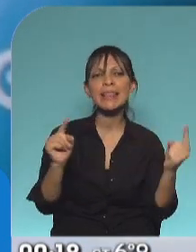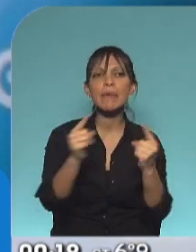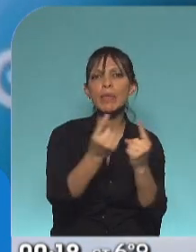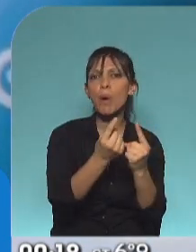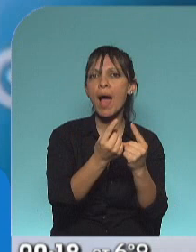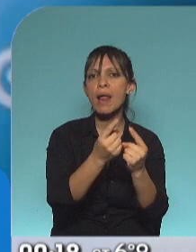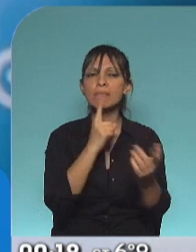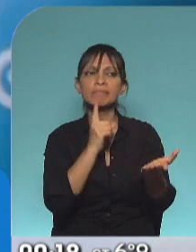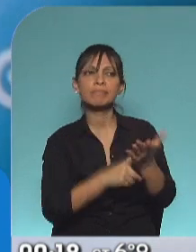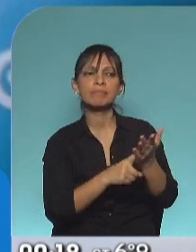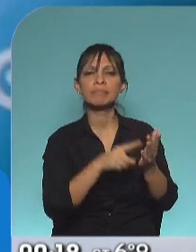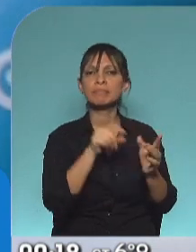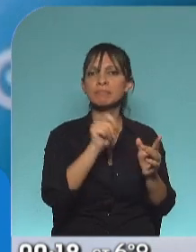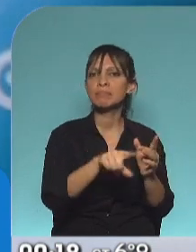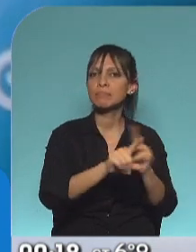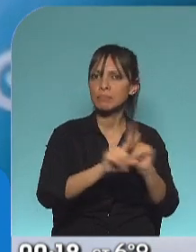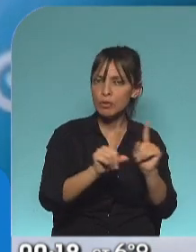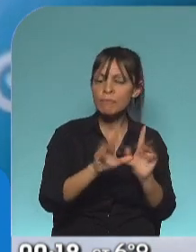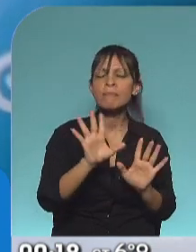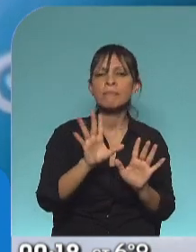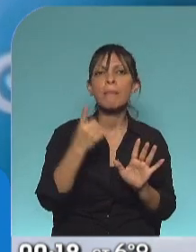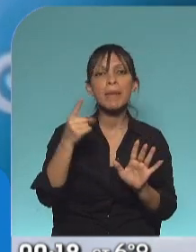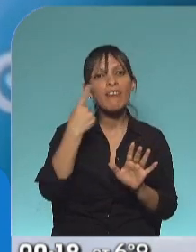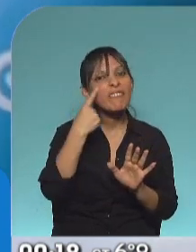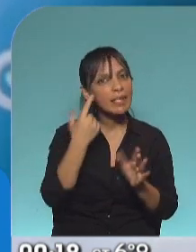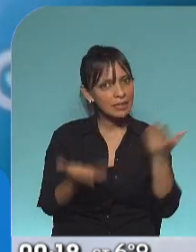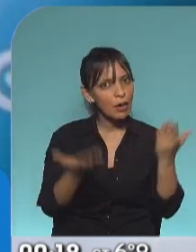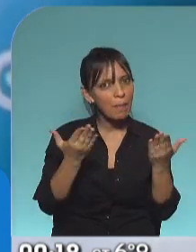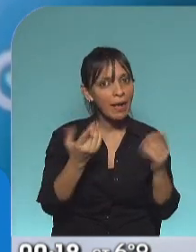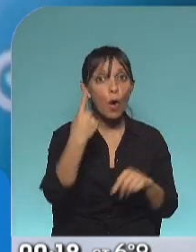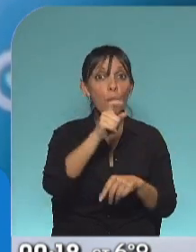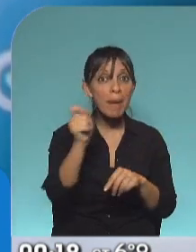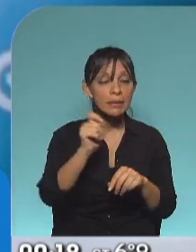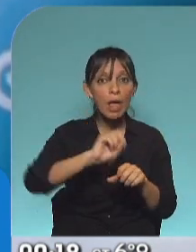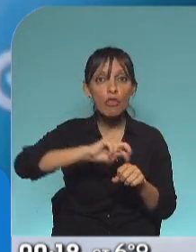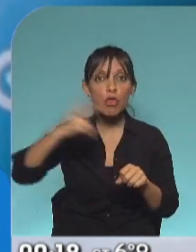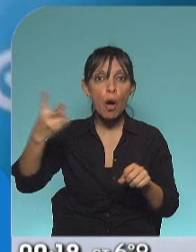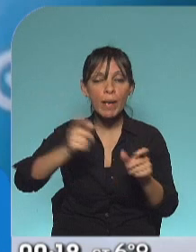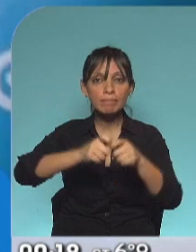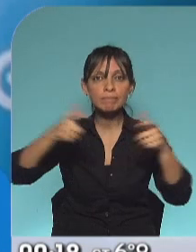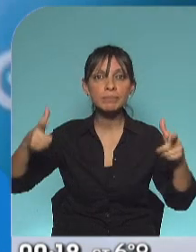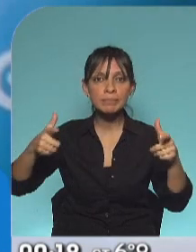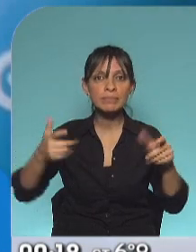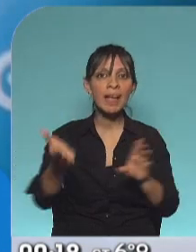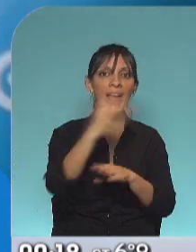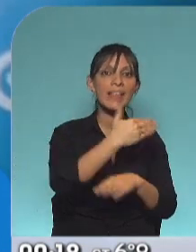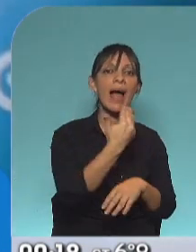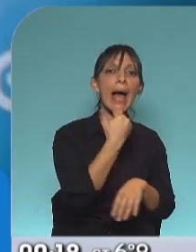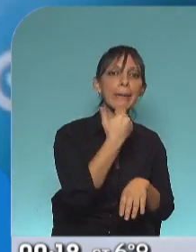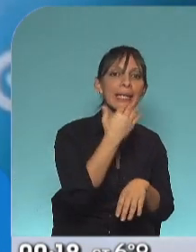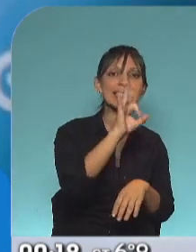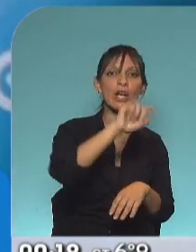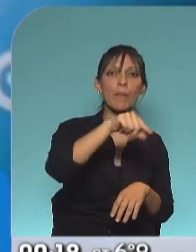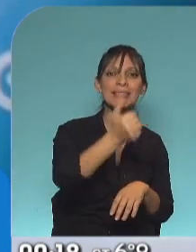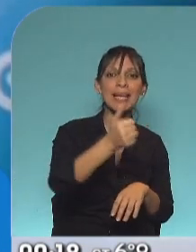tomar una conducta desde el punto de vista epidemiológico, pero fíjense que en un mes se duplicó y desde abril, que teníamos 0,6 hasta